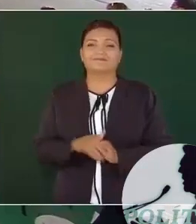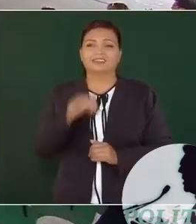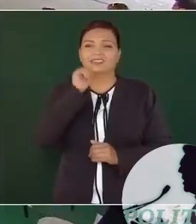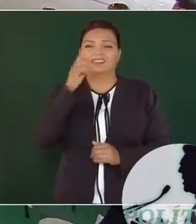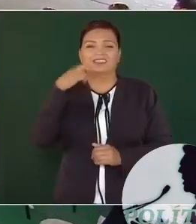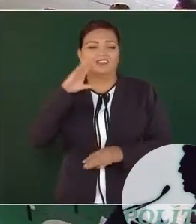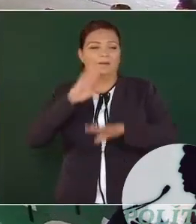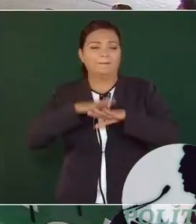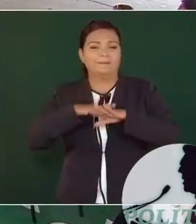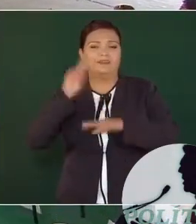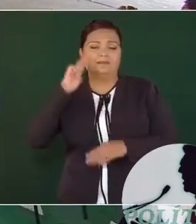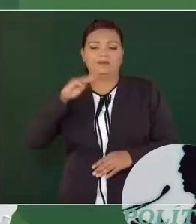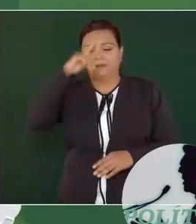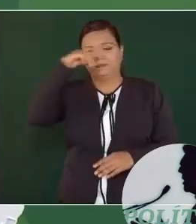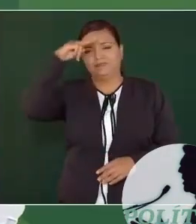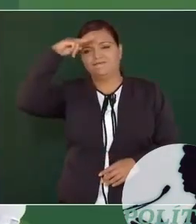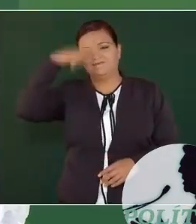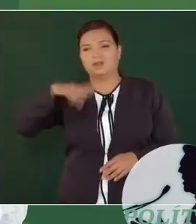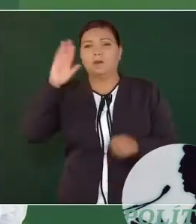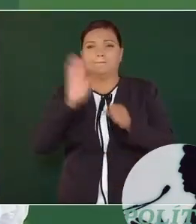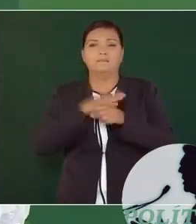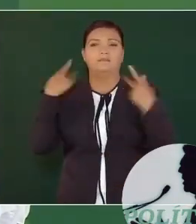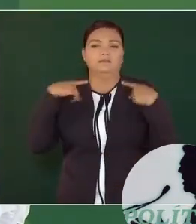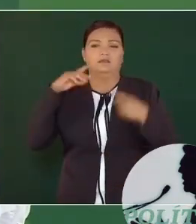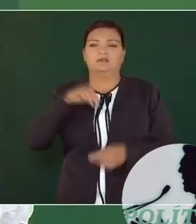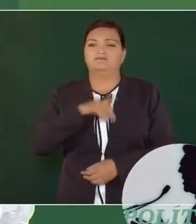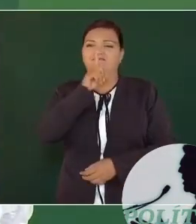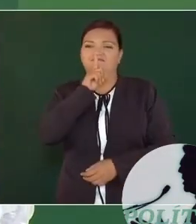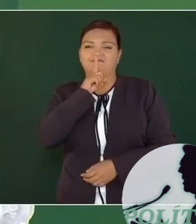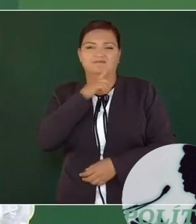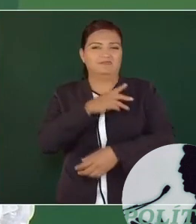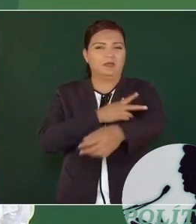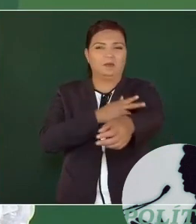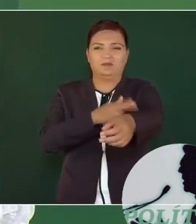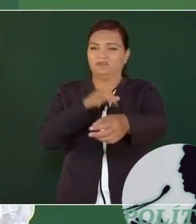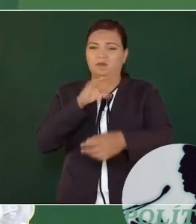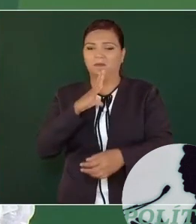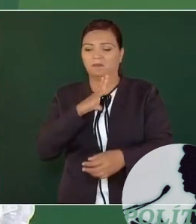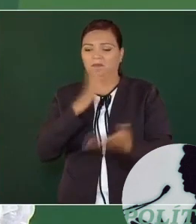dañaba más a México que la deshonestidad de los gobernantes.